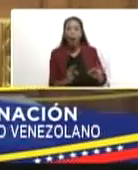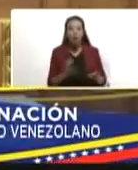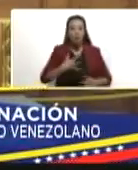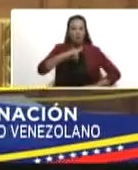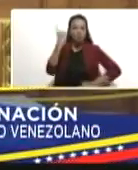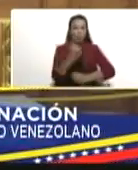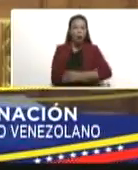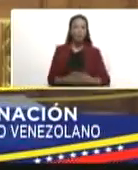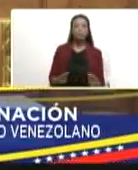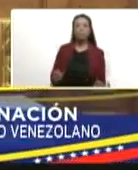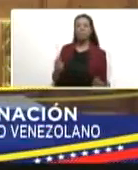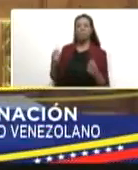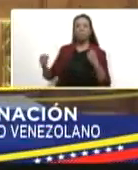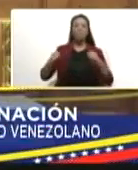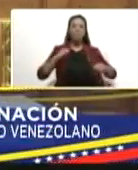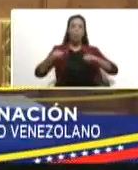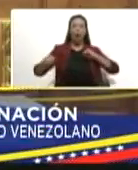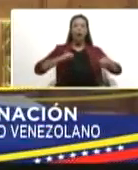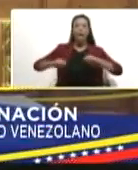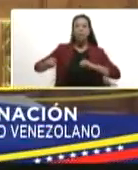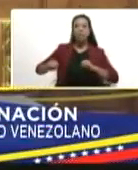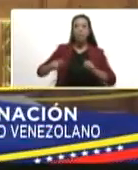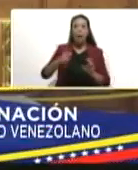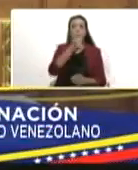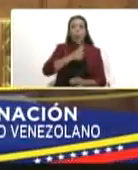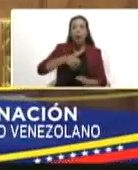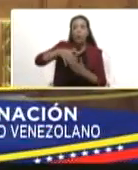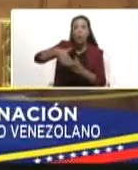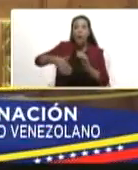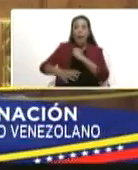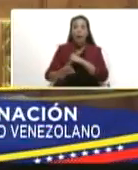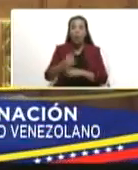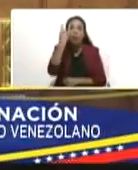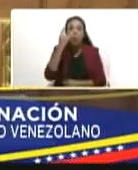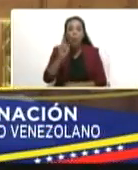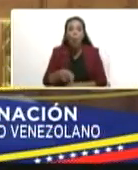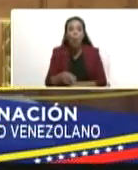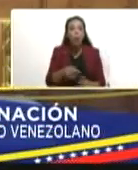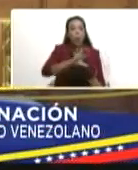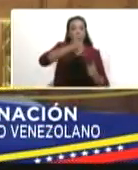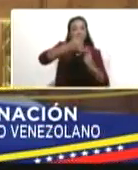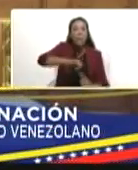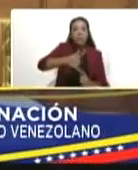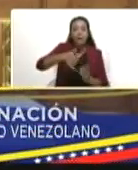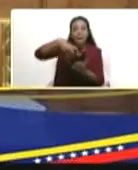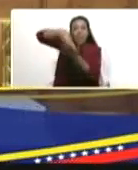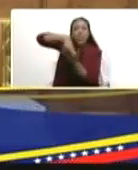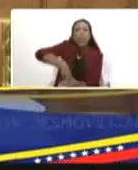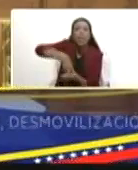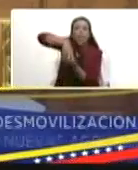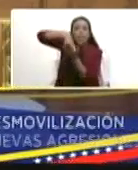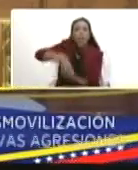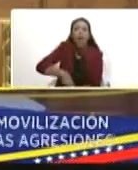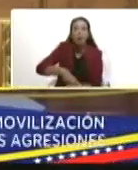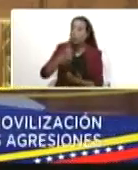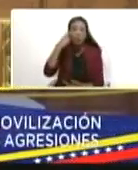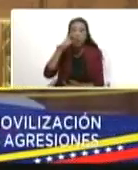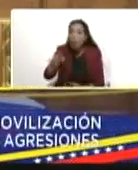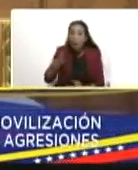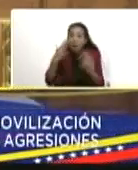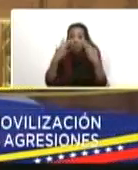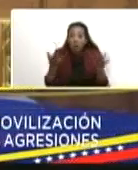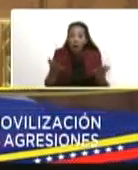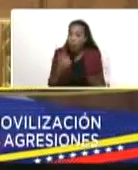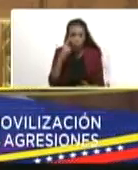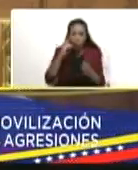fuerzas extremistas internas y externas y a los traidores para intentar doblegar noos no se han dado cuenta o